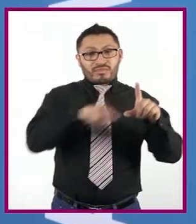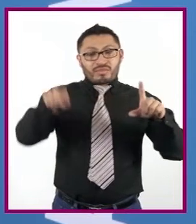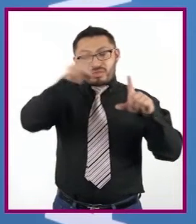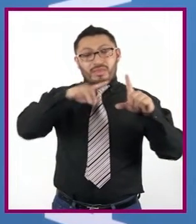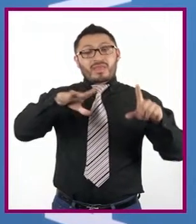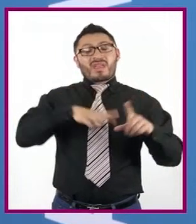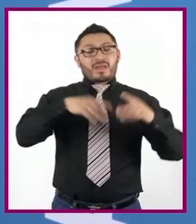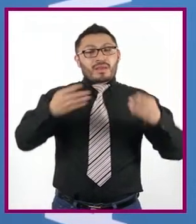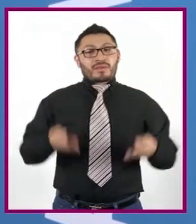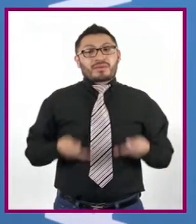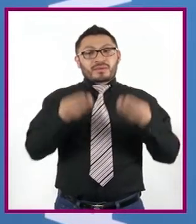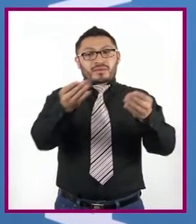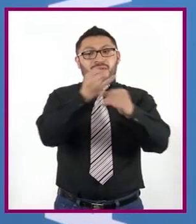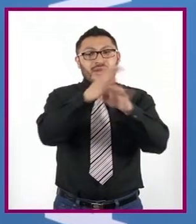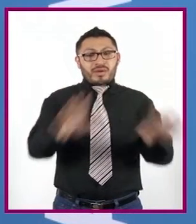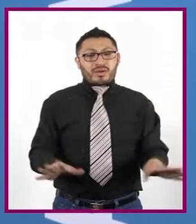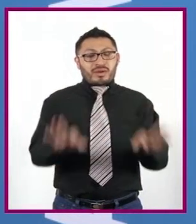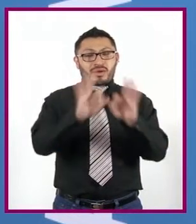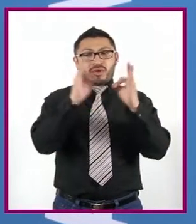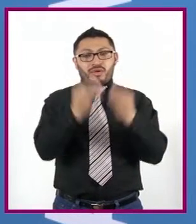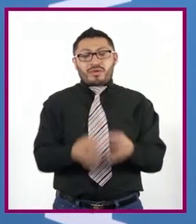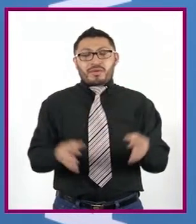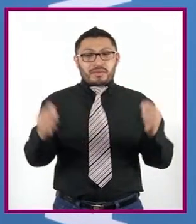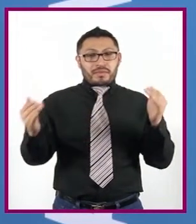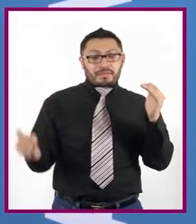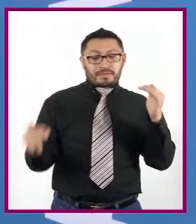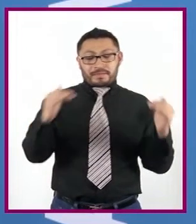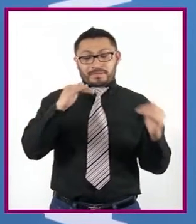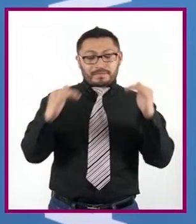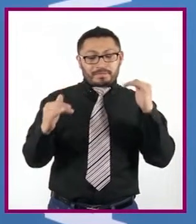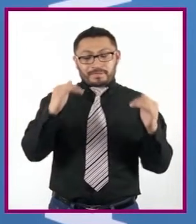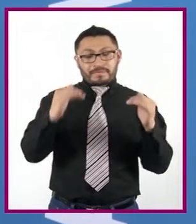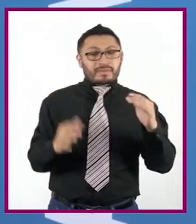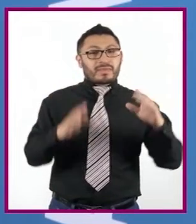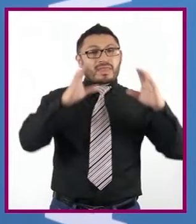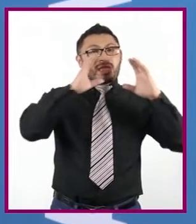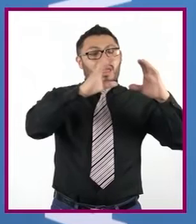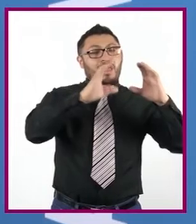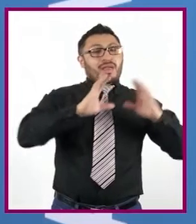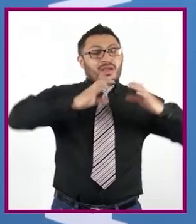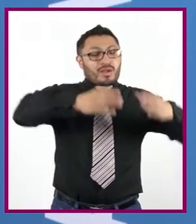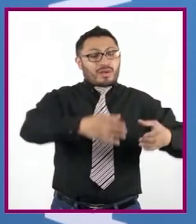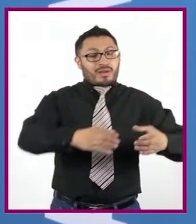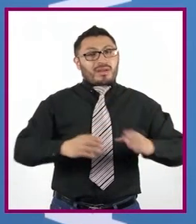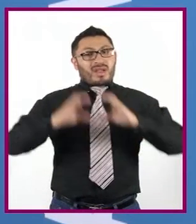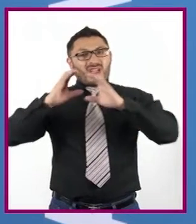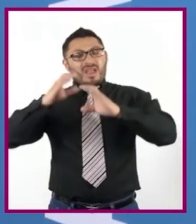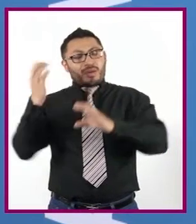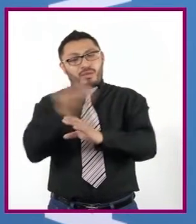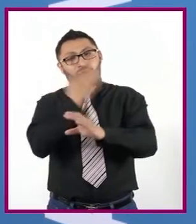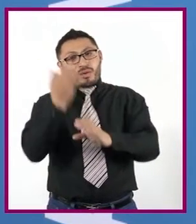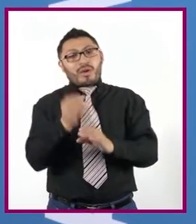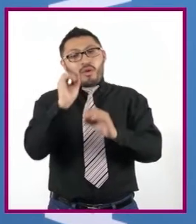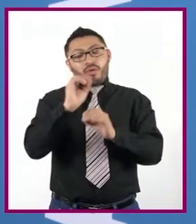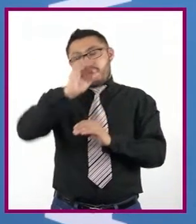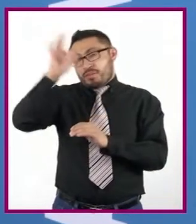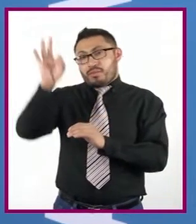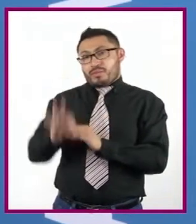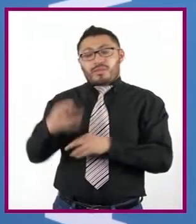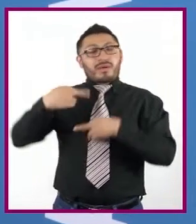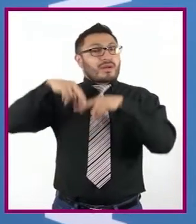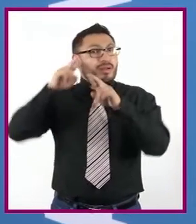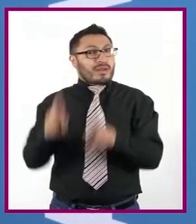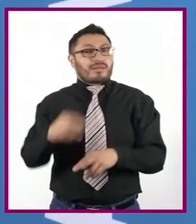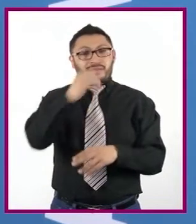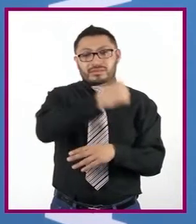circular expone la información de forma proporcional entre el tamaño del sector y la frecuencia, o el porcentaje que